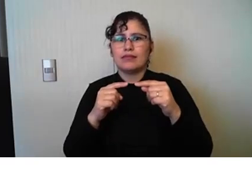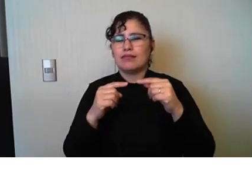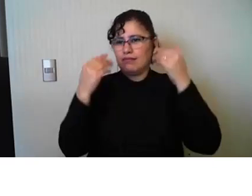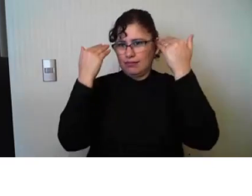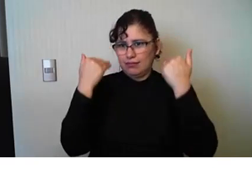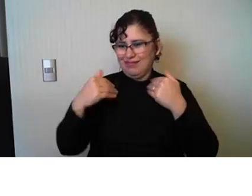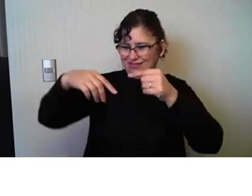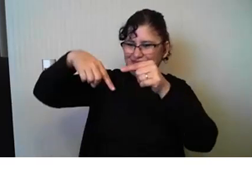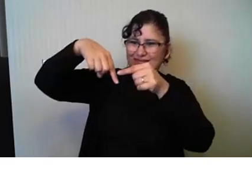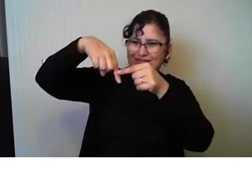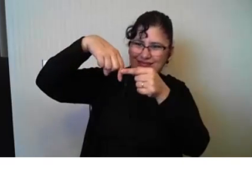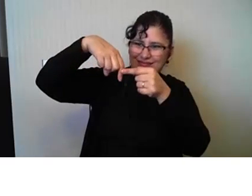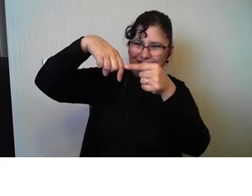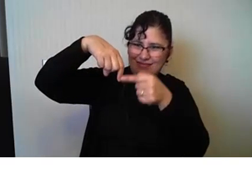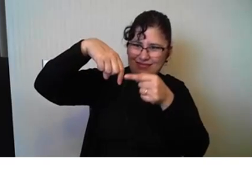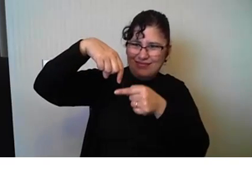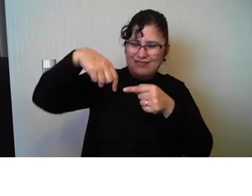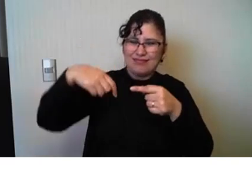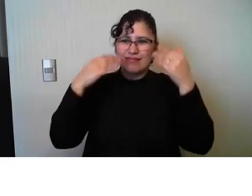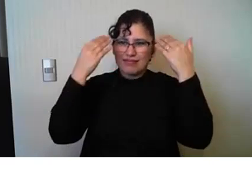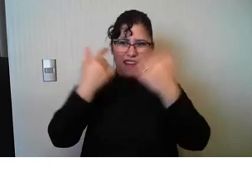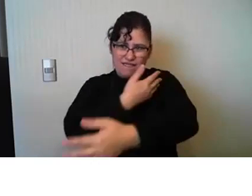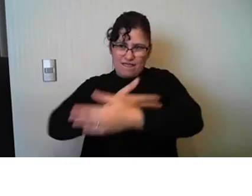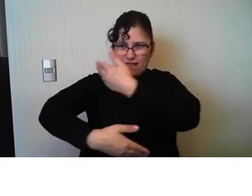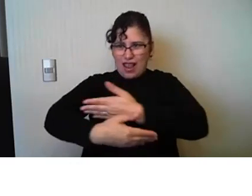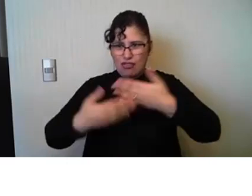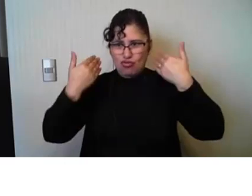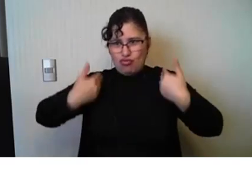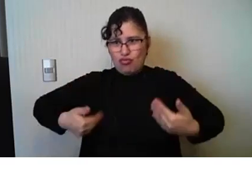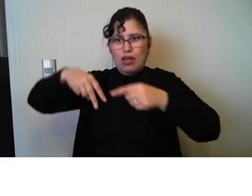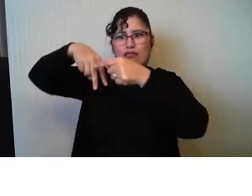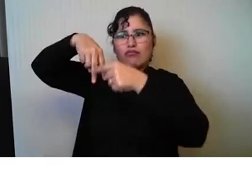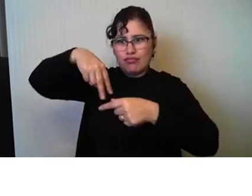organización somatotópica, una sistematización también.